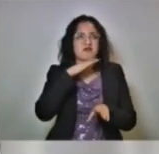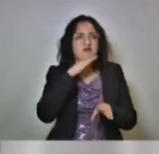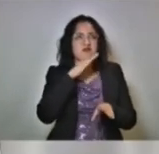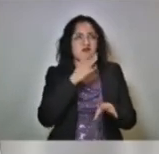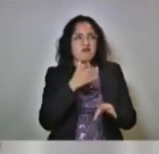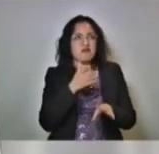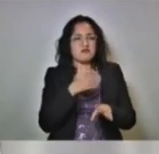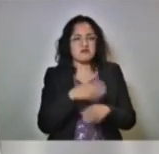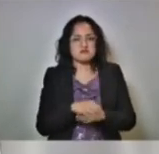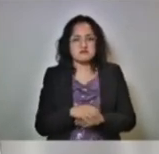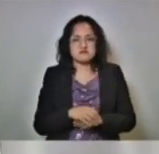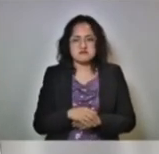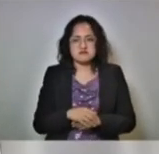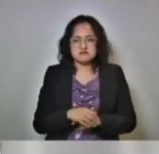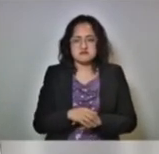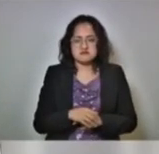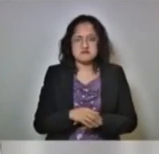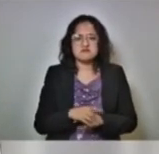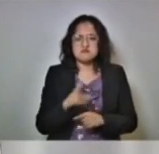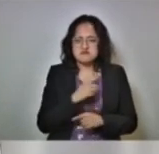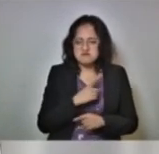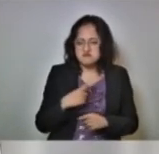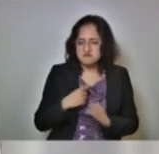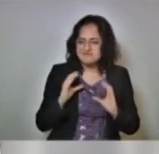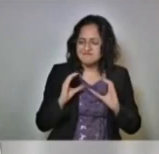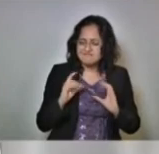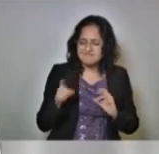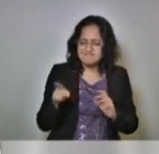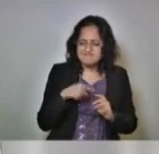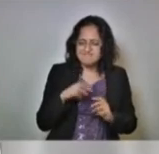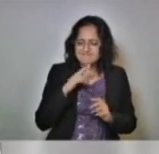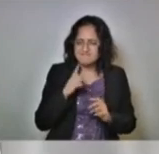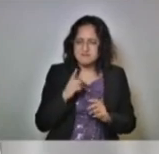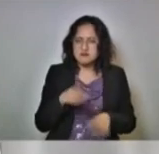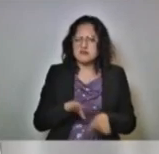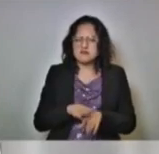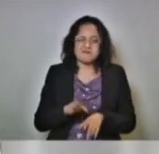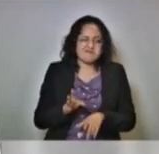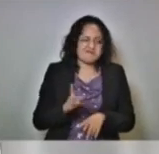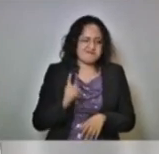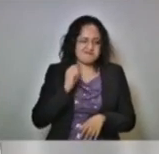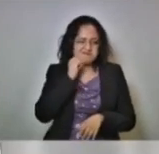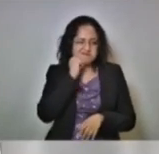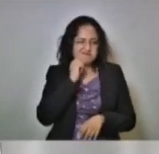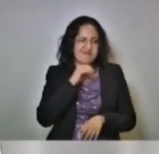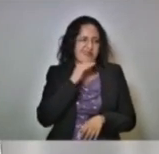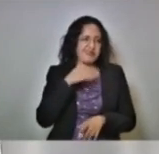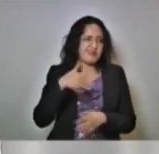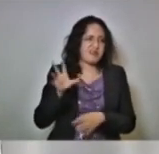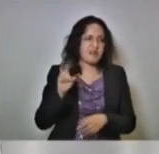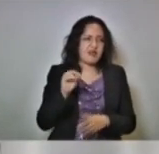Cuidado con la ignorancia, que la ignorancia puede llevarnos a hechos muy lamentables.